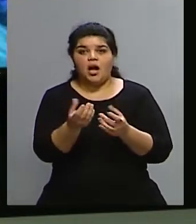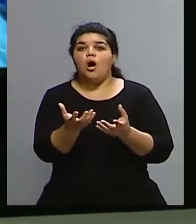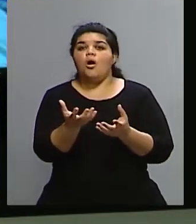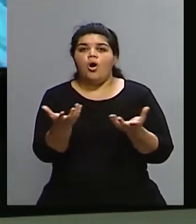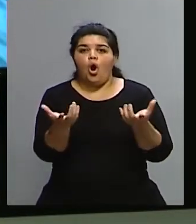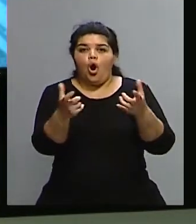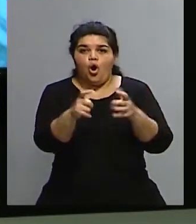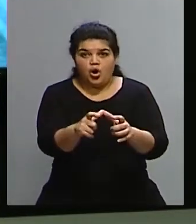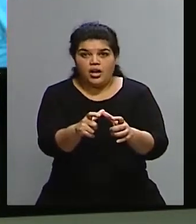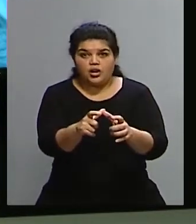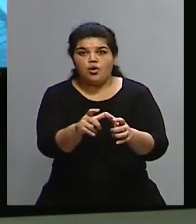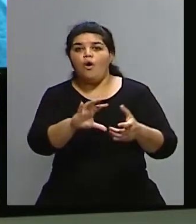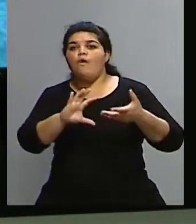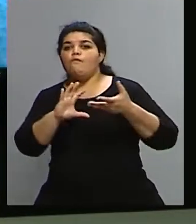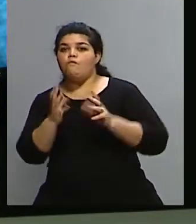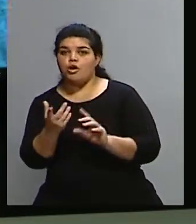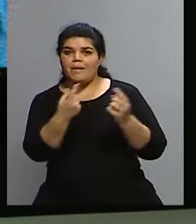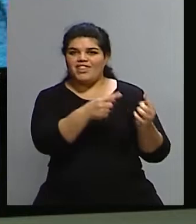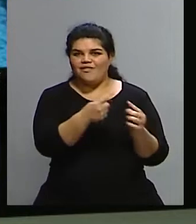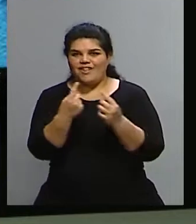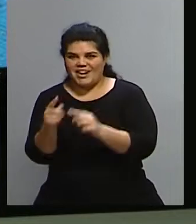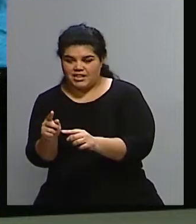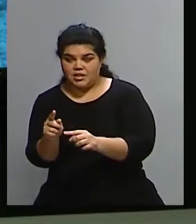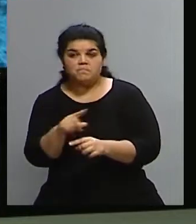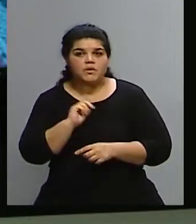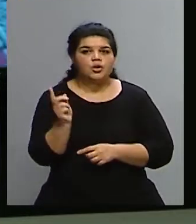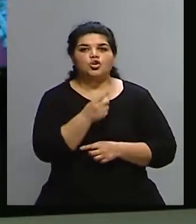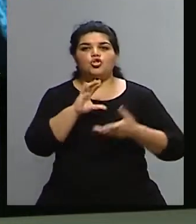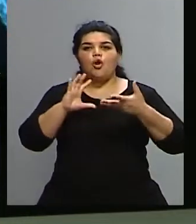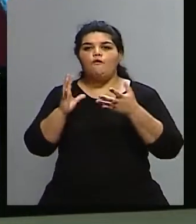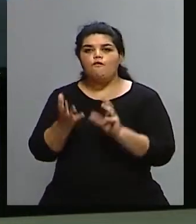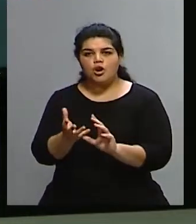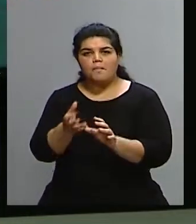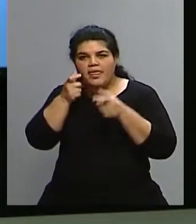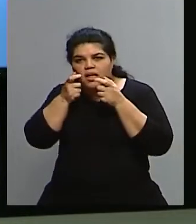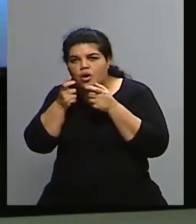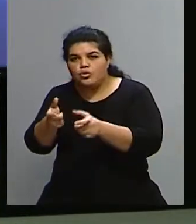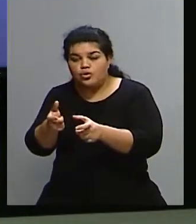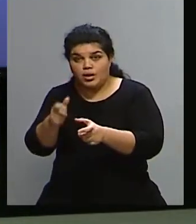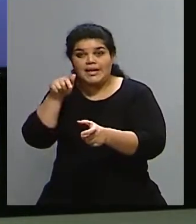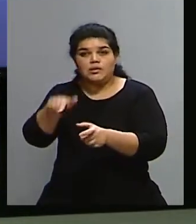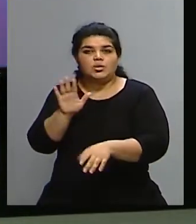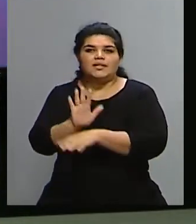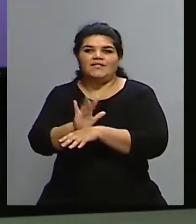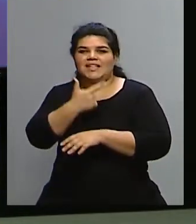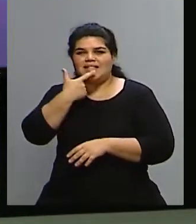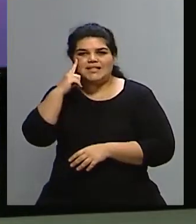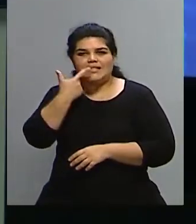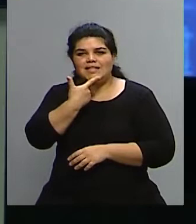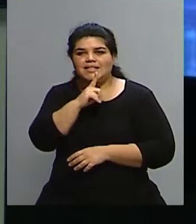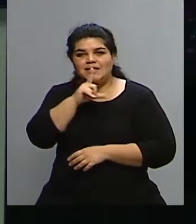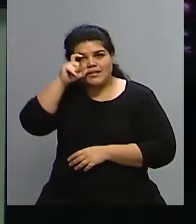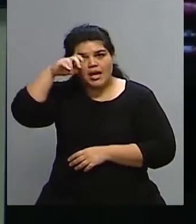sistemas de control. Bien. Cuando nosotros hablamos del sistema de control, una introducción rápida, decimos que todas las instituciones que